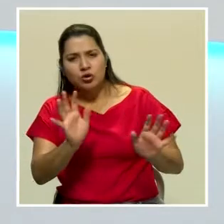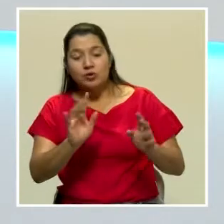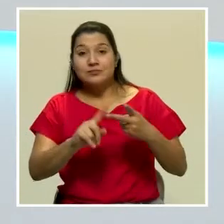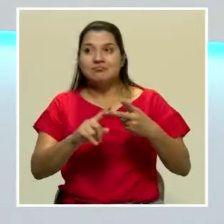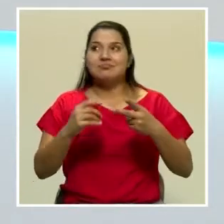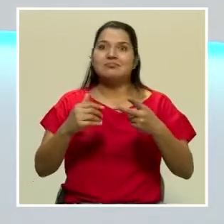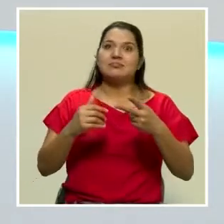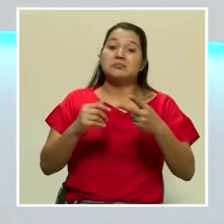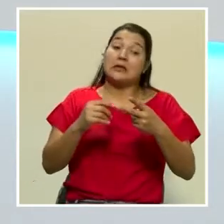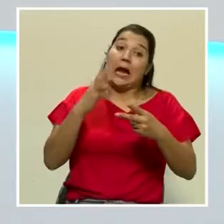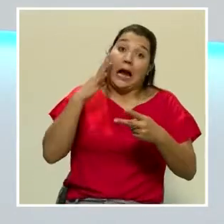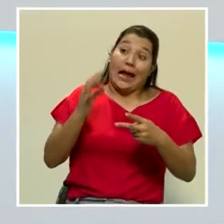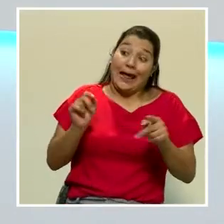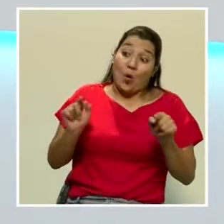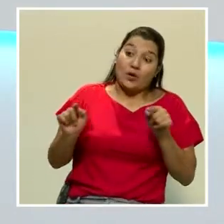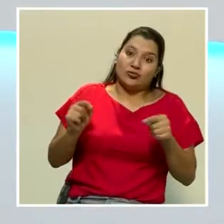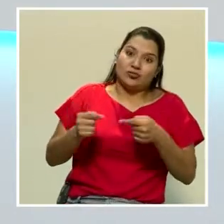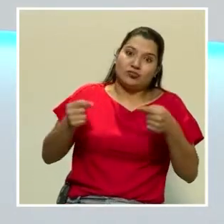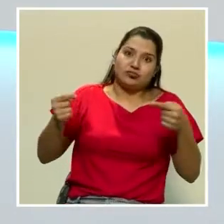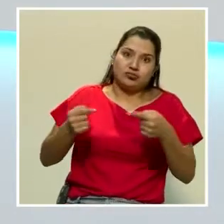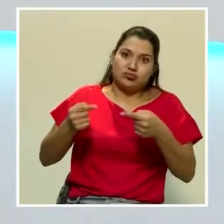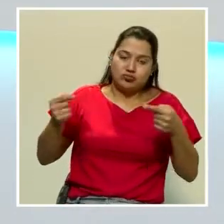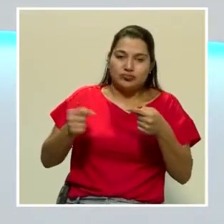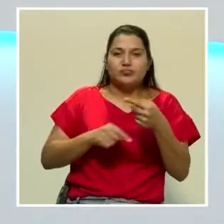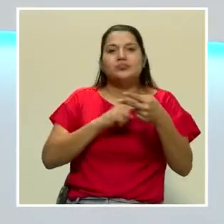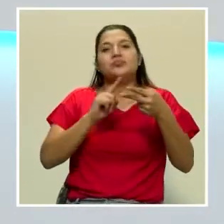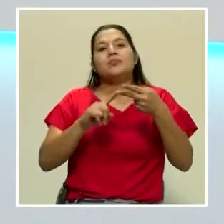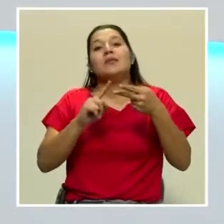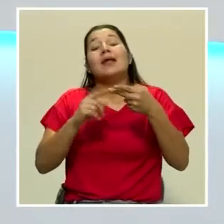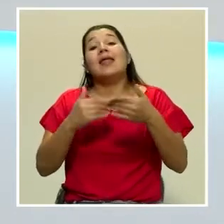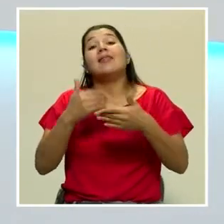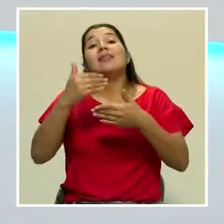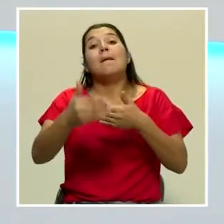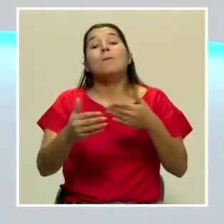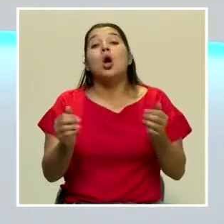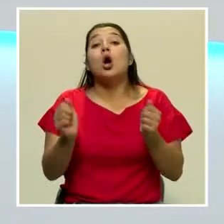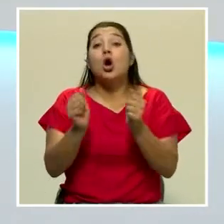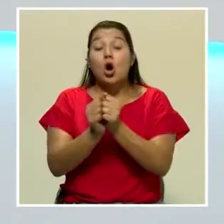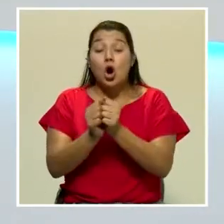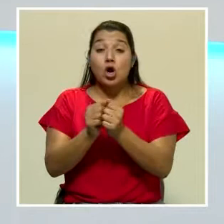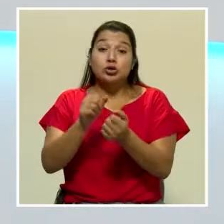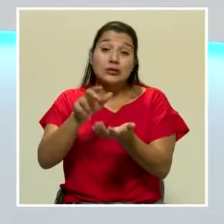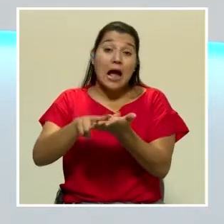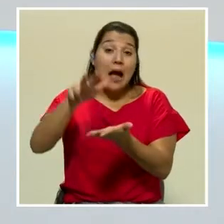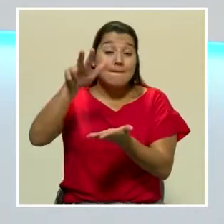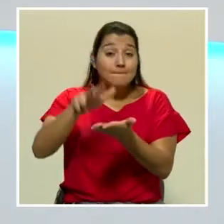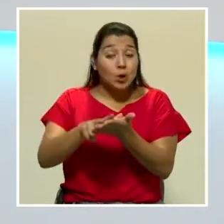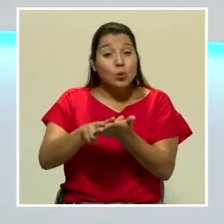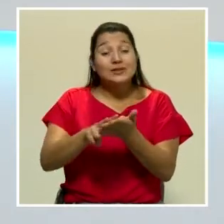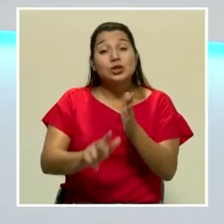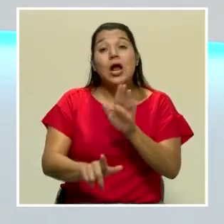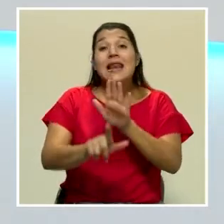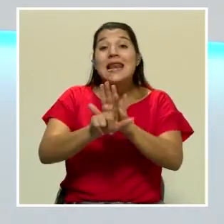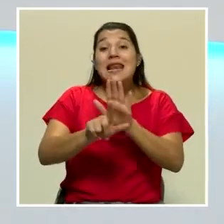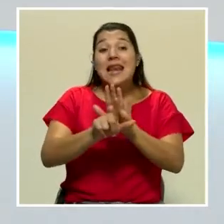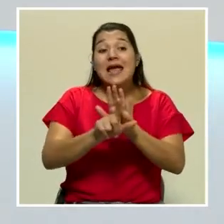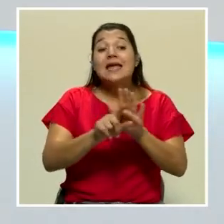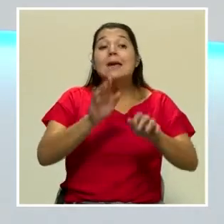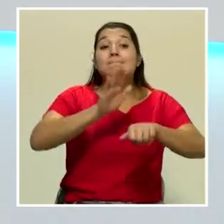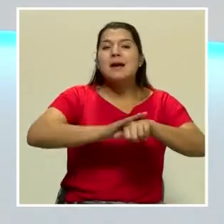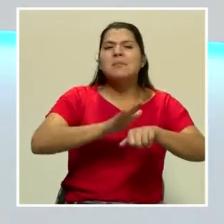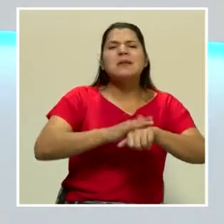un impacto, y posteriormente con la aprobación de la ley que exime a